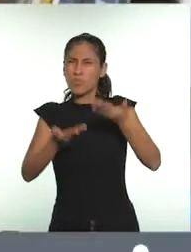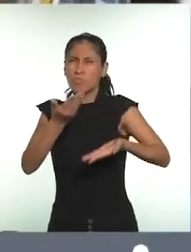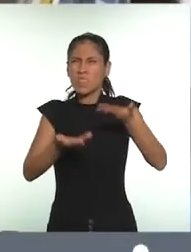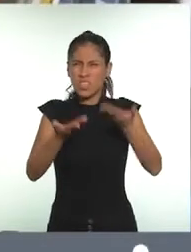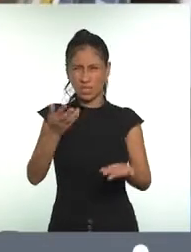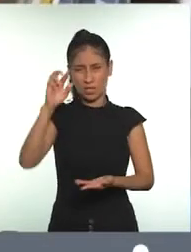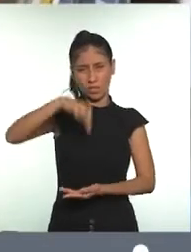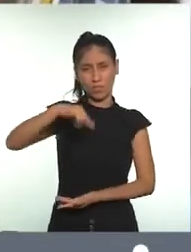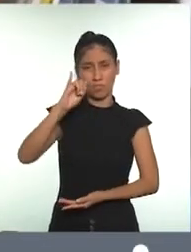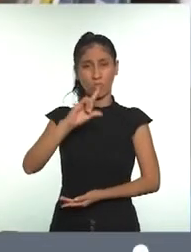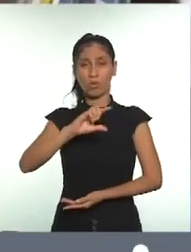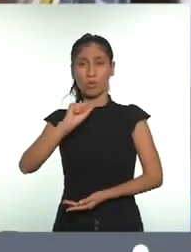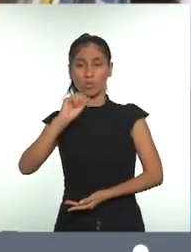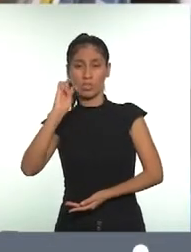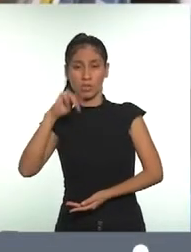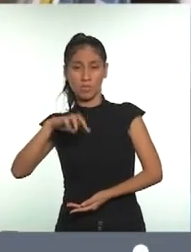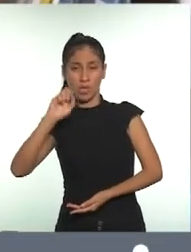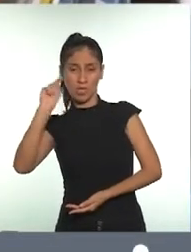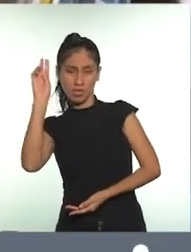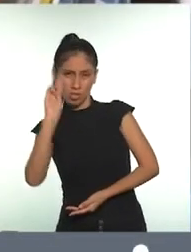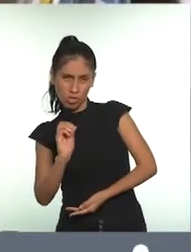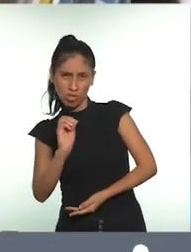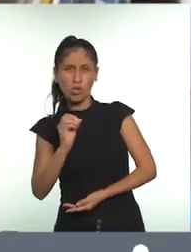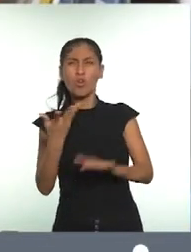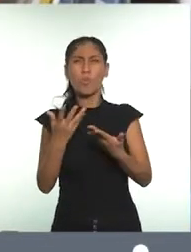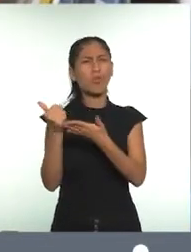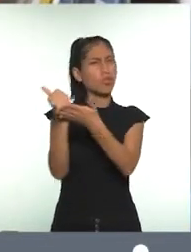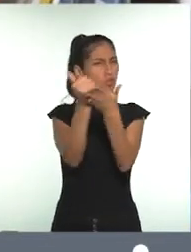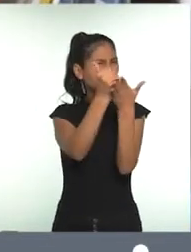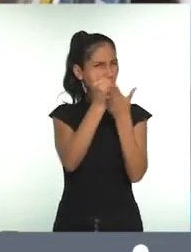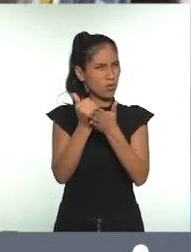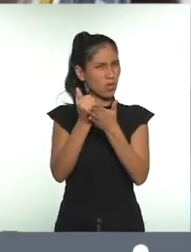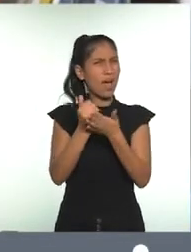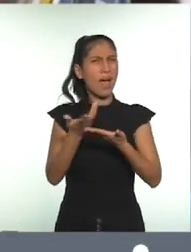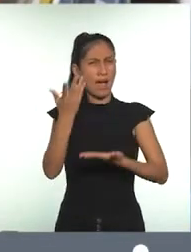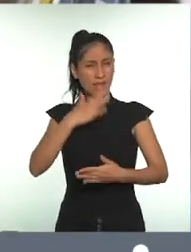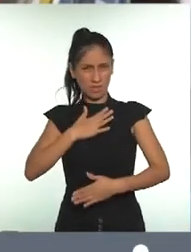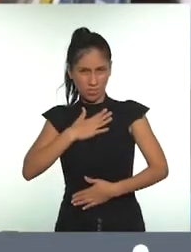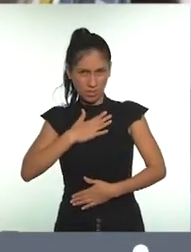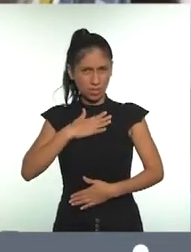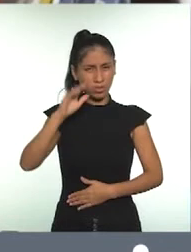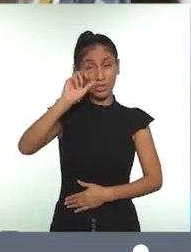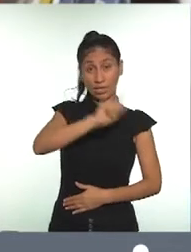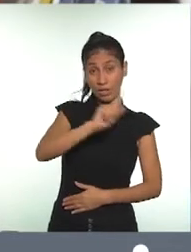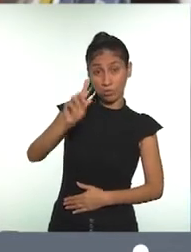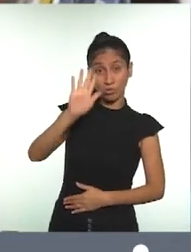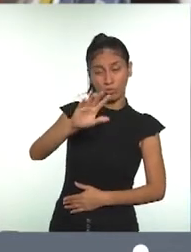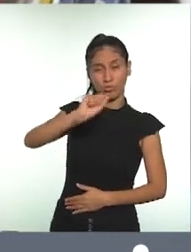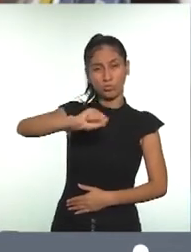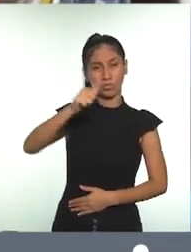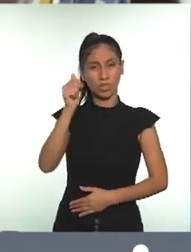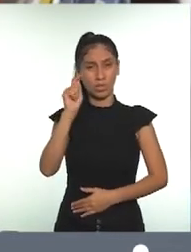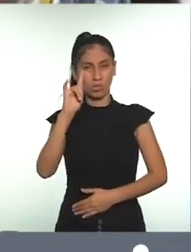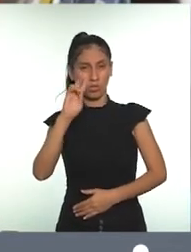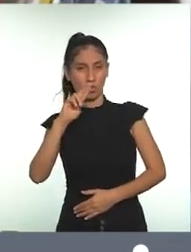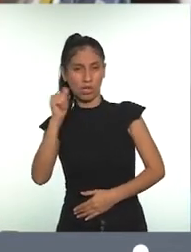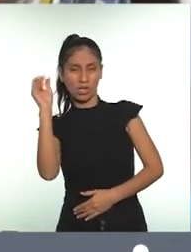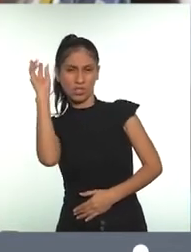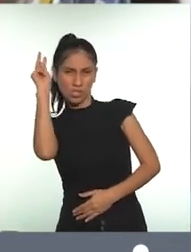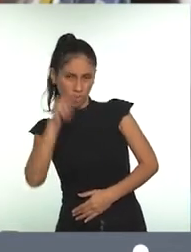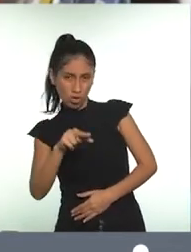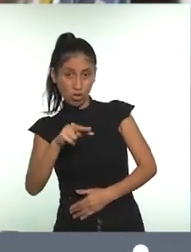pulsioxímetro? El pulsioxímetro es un dispositivo electrónico el cual nos ayuda a saber los niveles de saturación de oxígeno relacionados